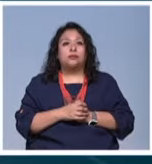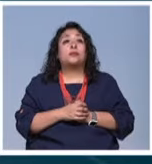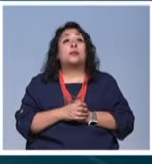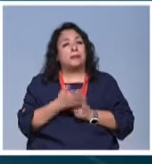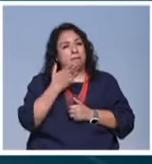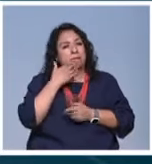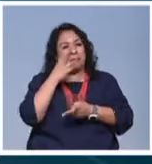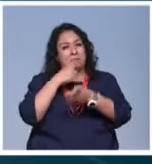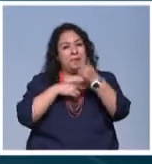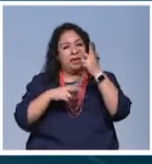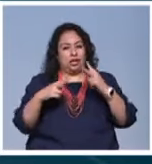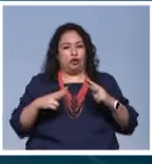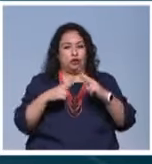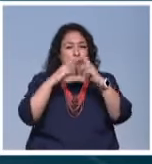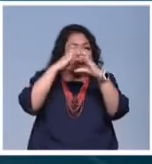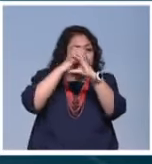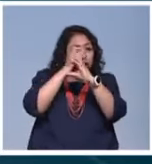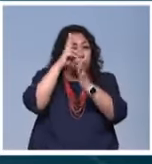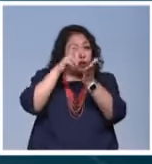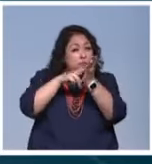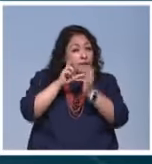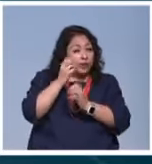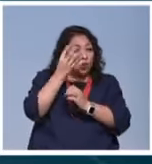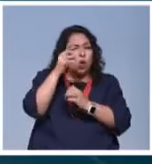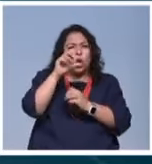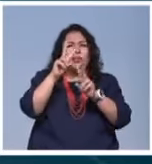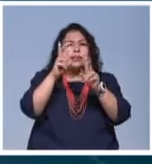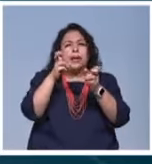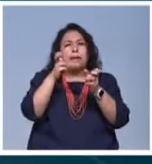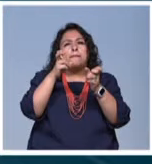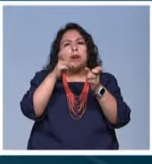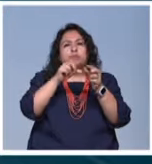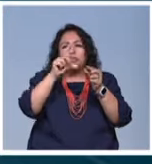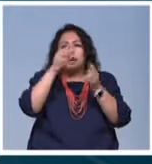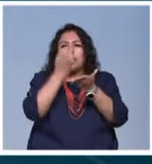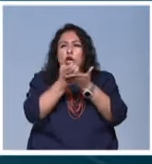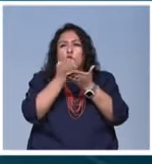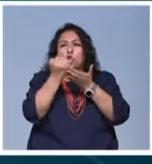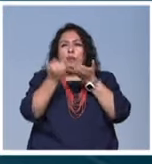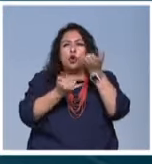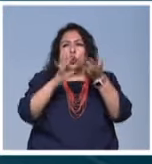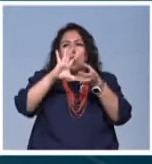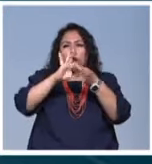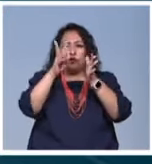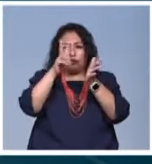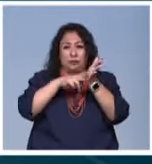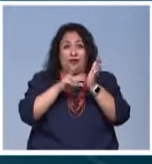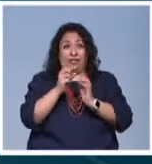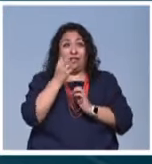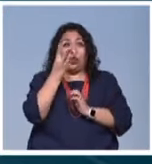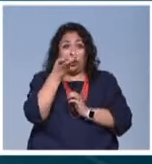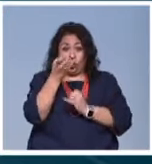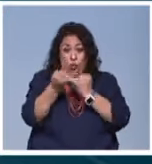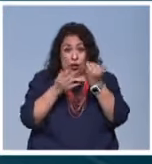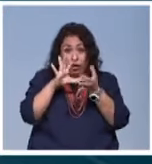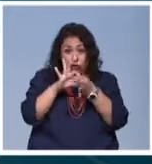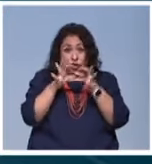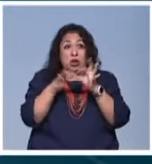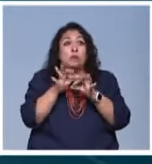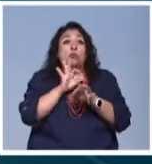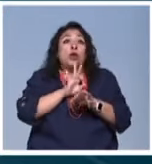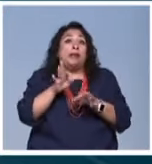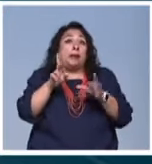Bienvenidos a periscopio 2024 hoy vamos a hablar de las cifras económicas de los Juegos Olímpicos 2024 estos juegos olímpicos